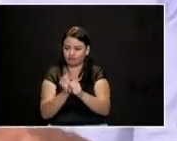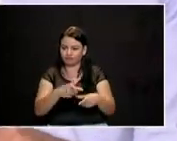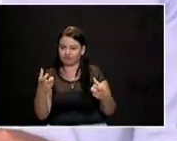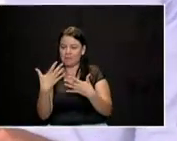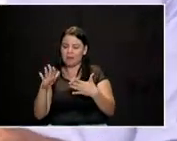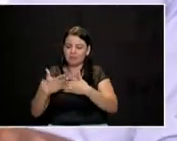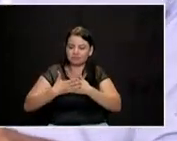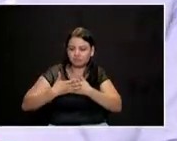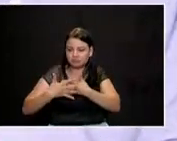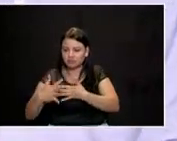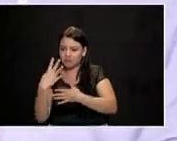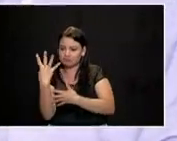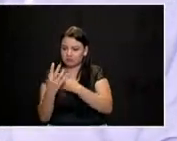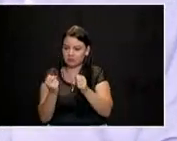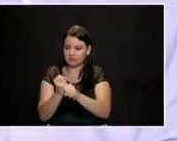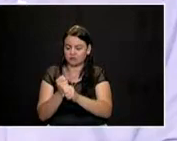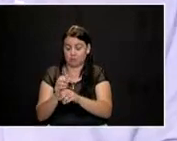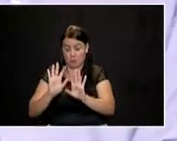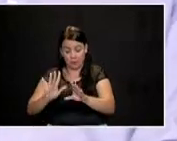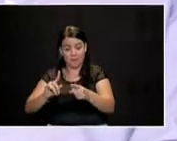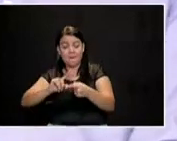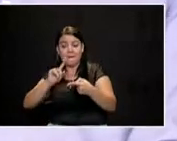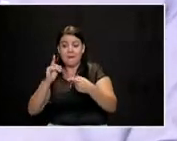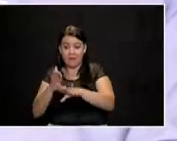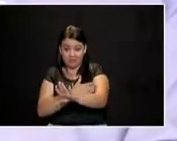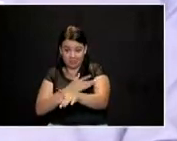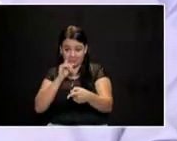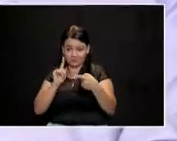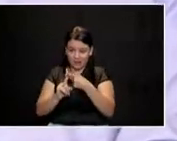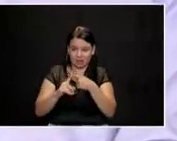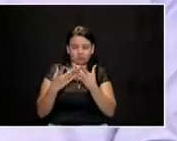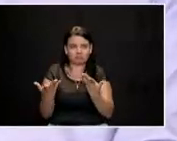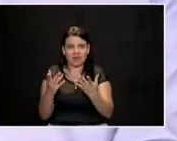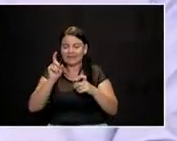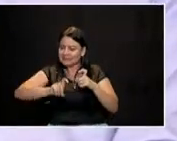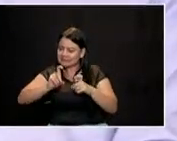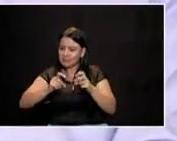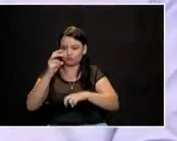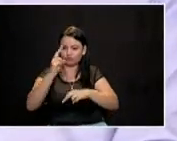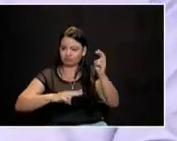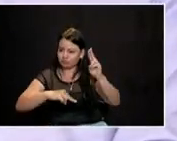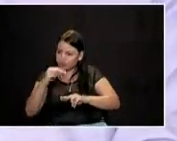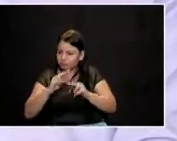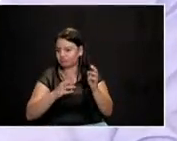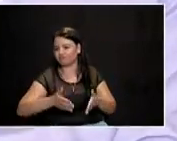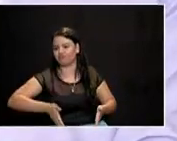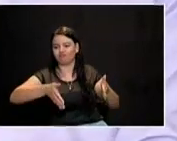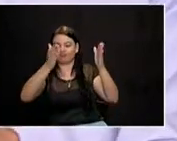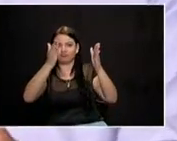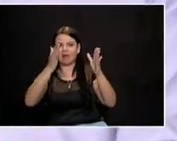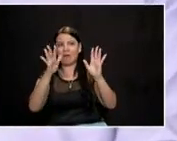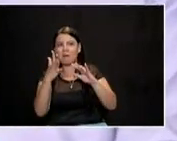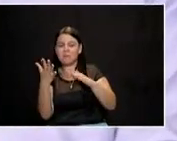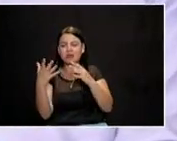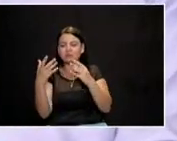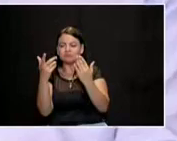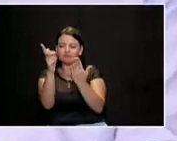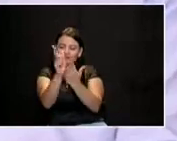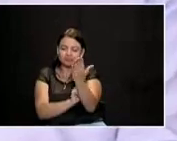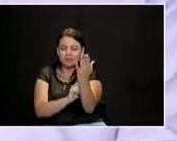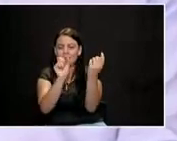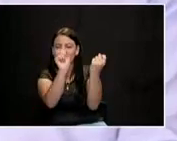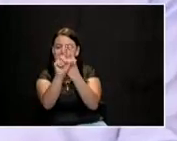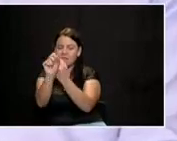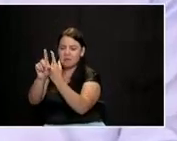a reactivar la construcción. Hoy en día se calcula que hay más de 20.000 personas que trabajaban el año pasado en la construcción